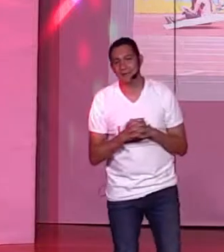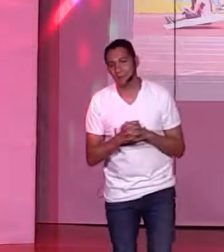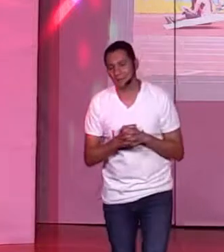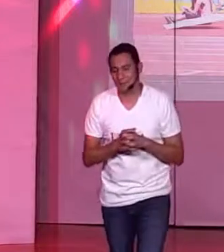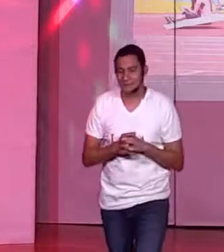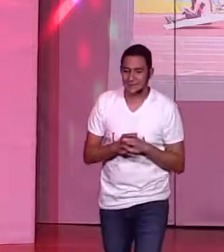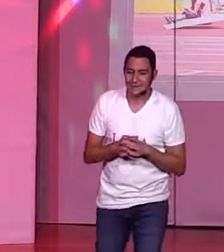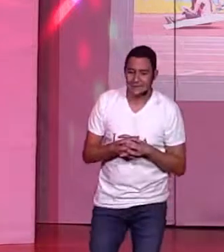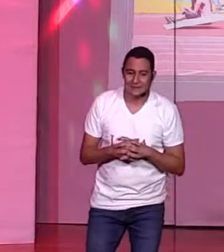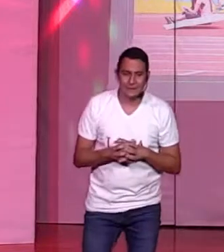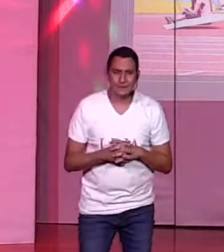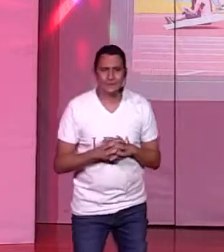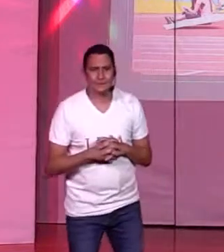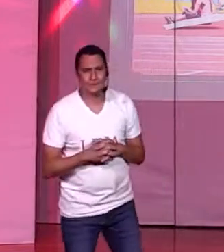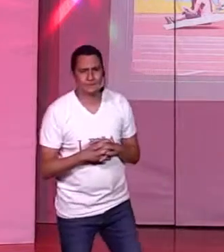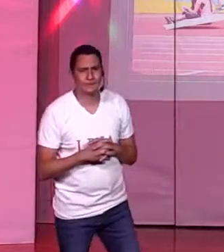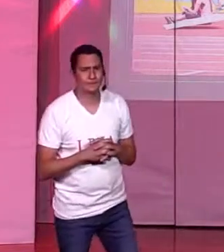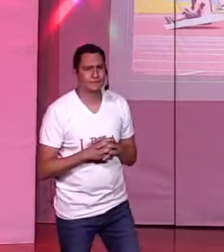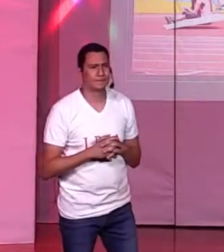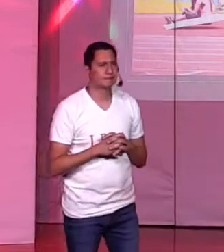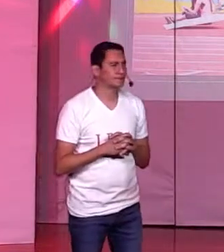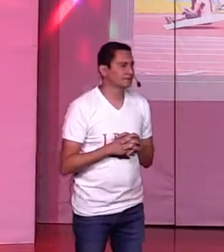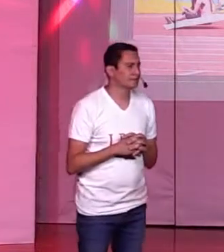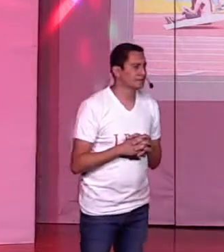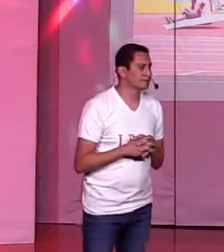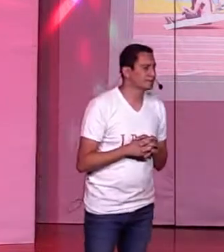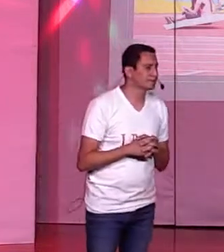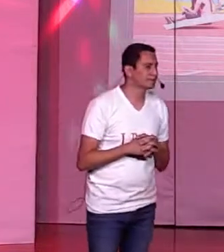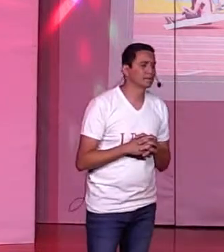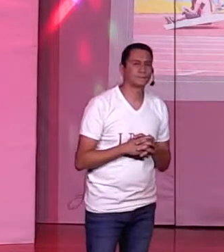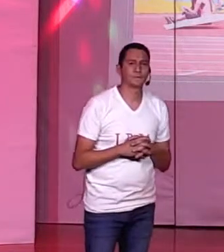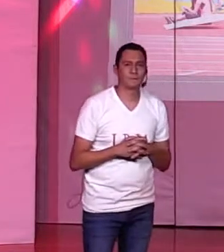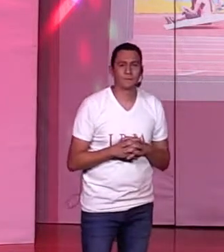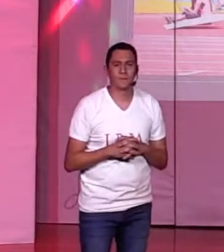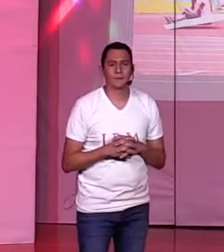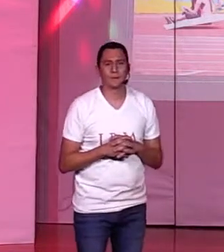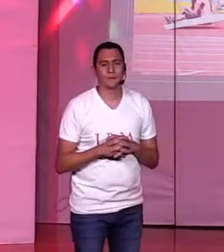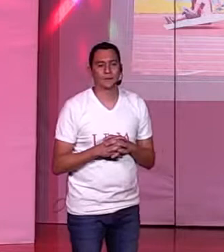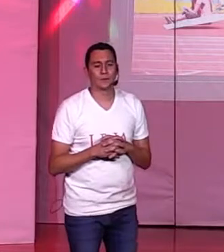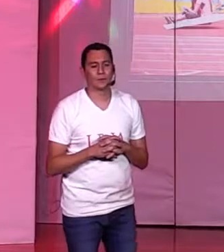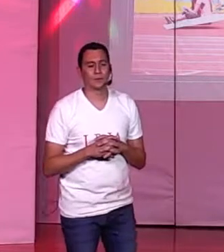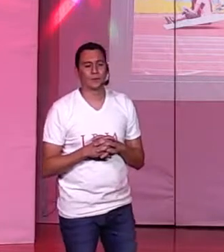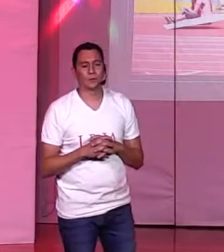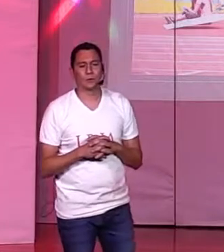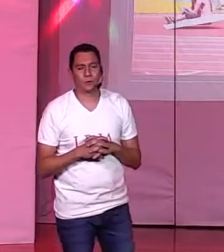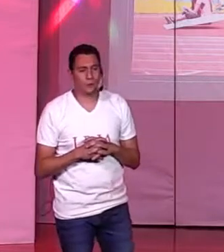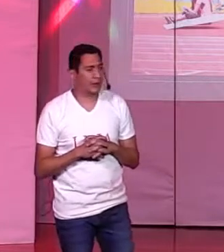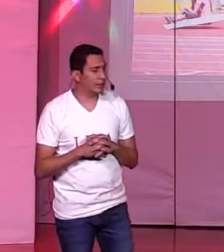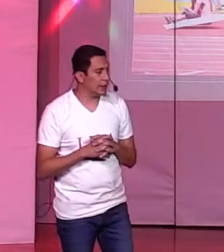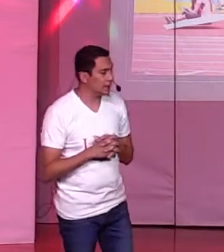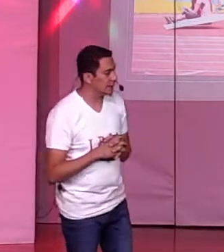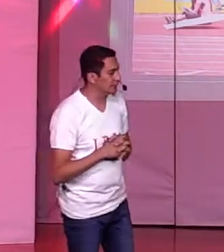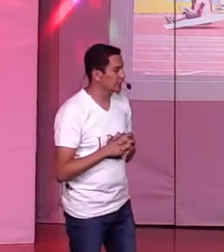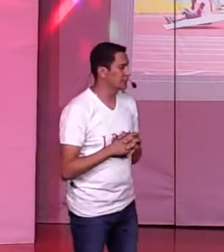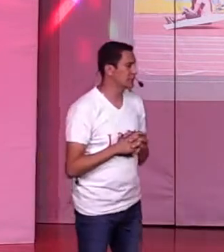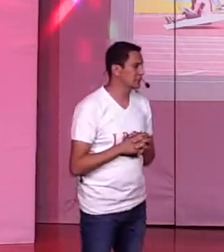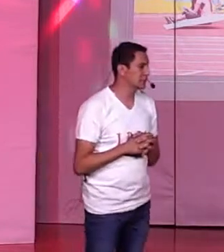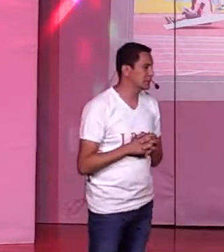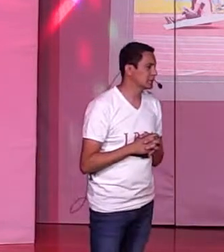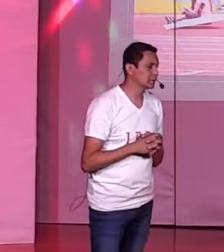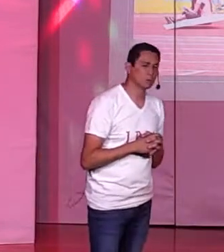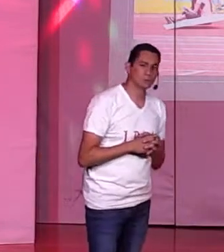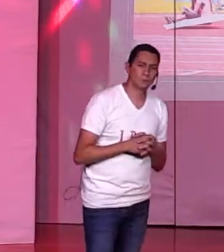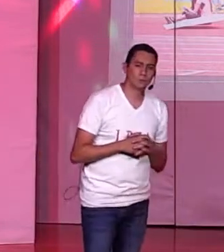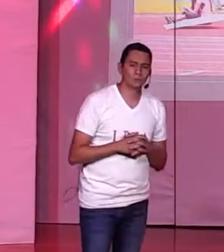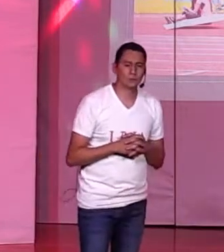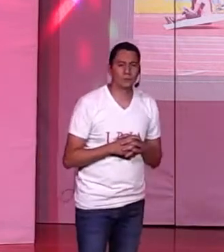están lindísimos. Sí, queremos agradecerle muchísimo a Oswald Potoy y a Eric Ramos por los Oswald comentarios. Oswald y Eric. Muy bien. Sí,